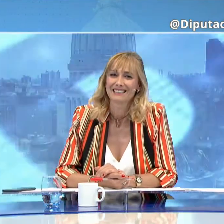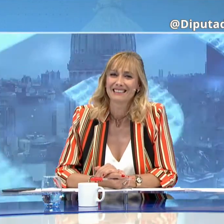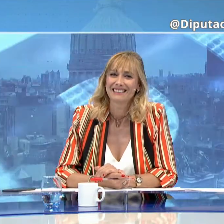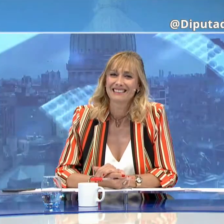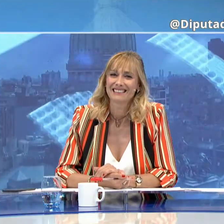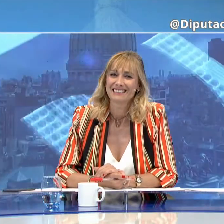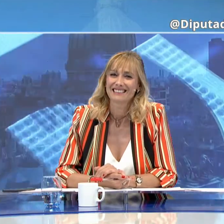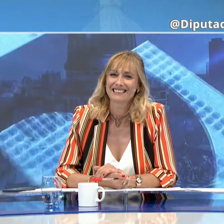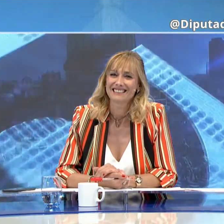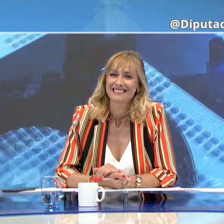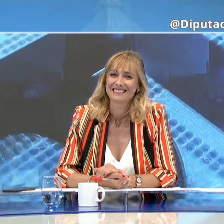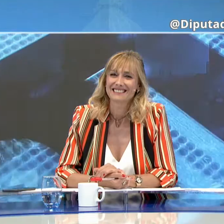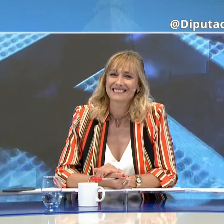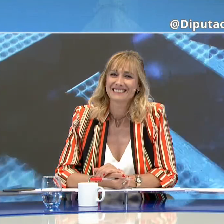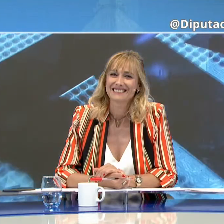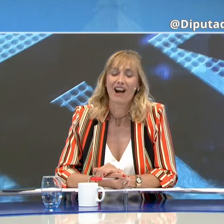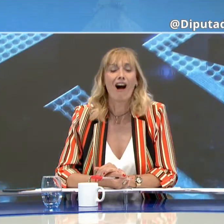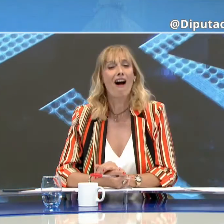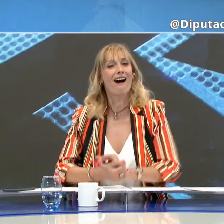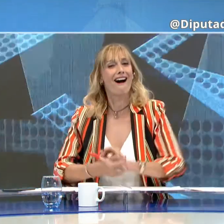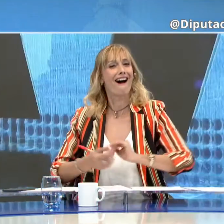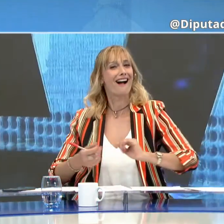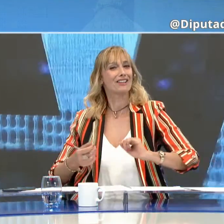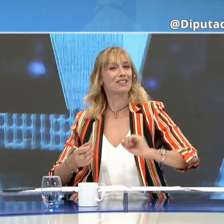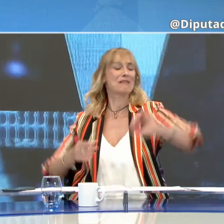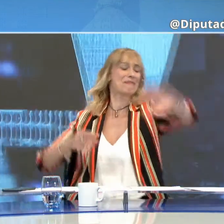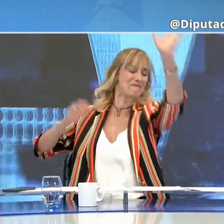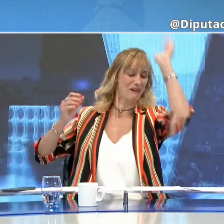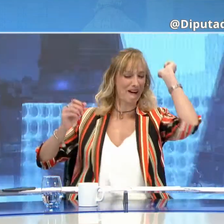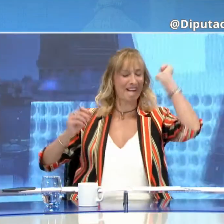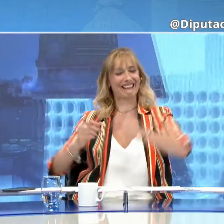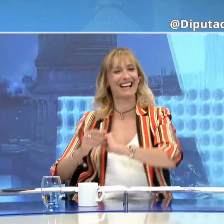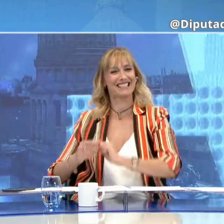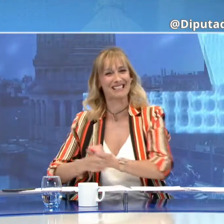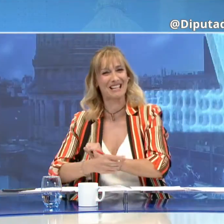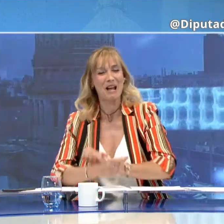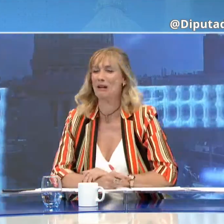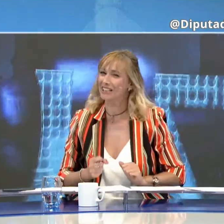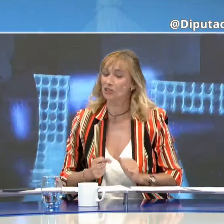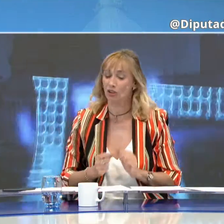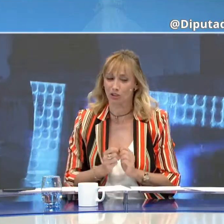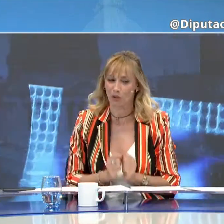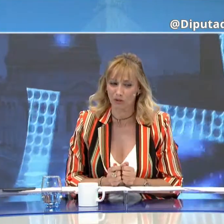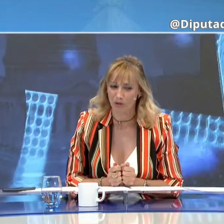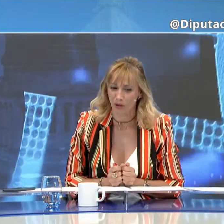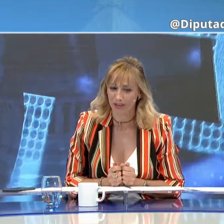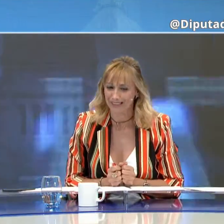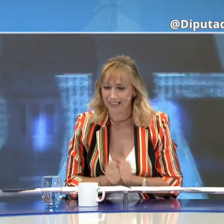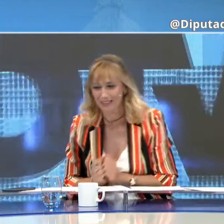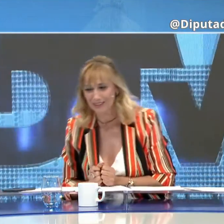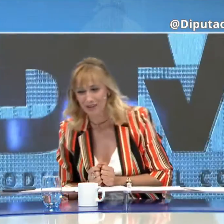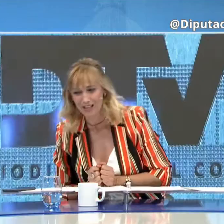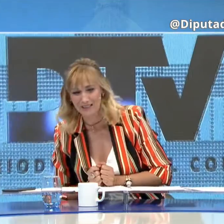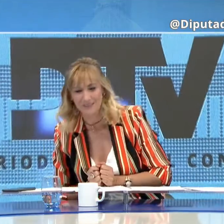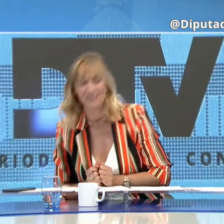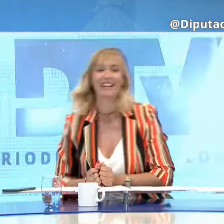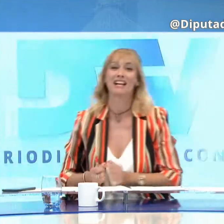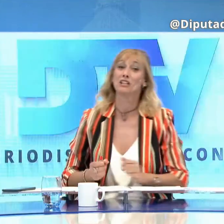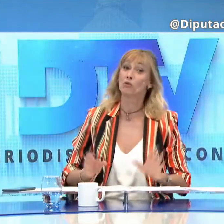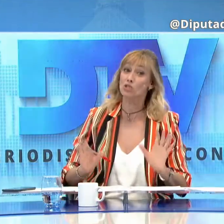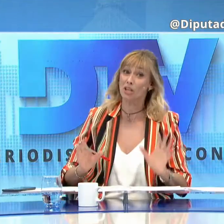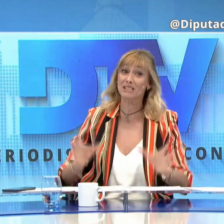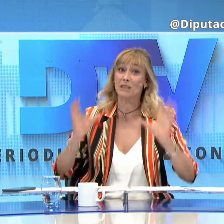No, si le gusta Pastori, quédense con Pastori. No se me ponga así. ¿Cuánto habló este? Y ahora quién